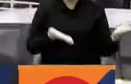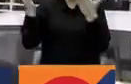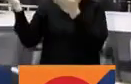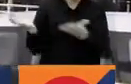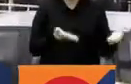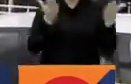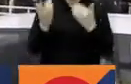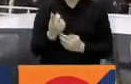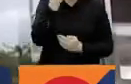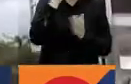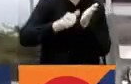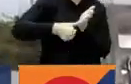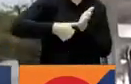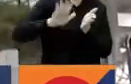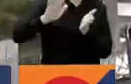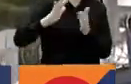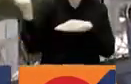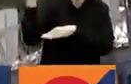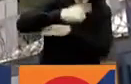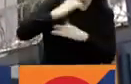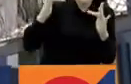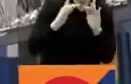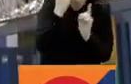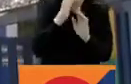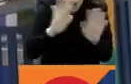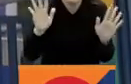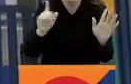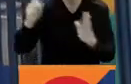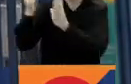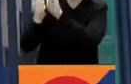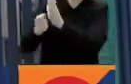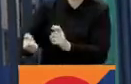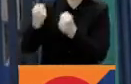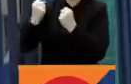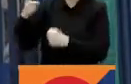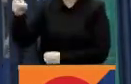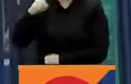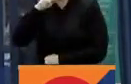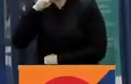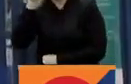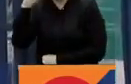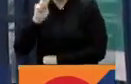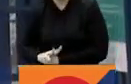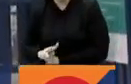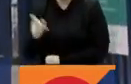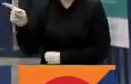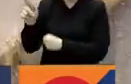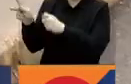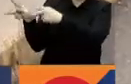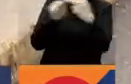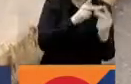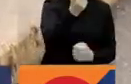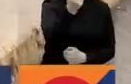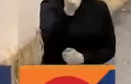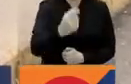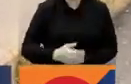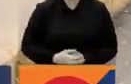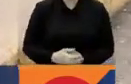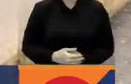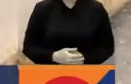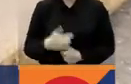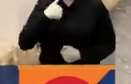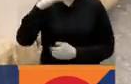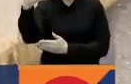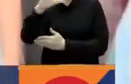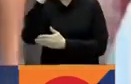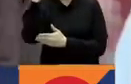del pico y cédula. Mientras que el panorama en los puentes internacionales es de poca afluencia. Que presentaron la cédula colombiana, yo soy